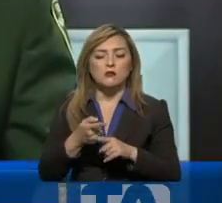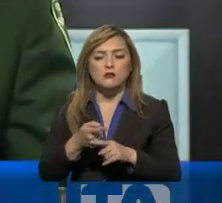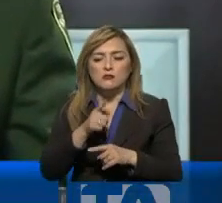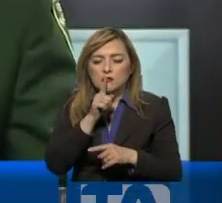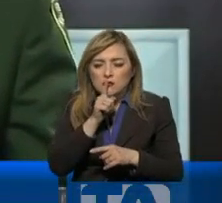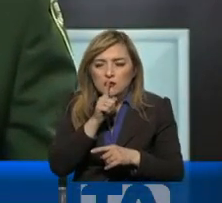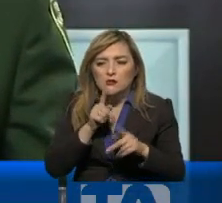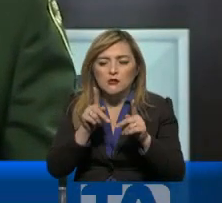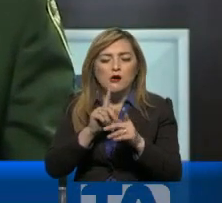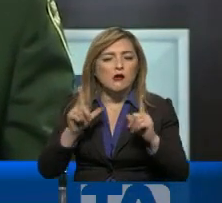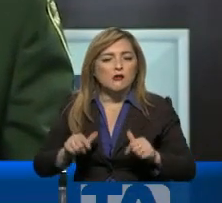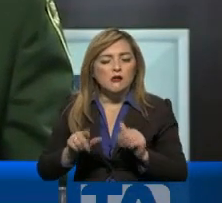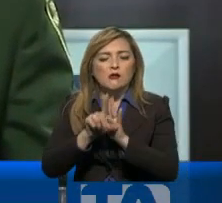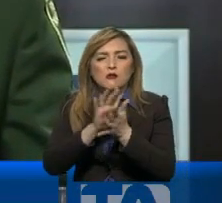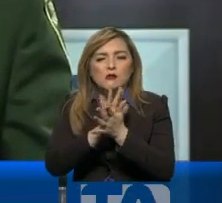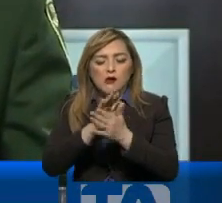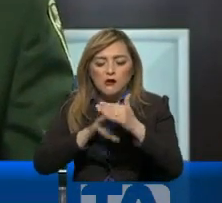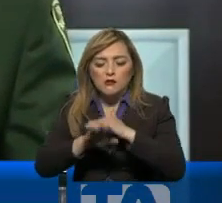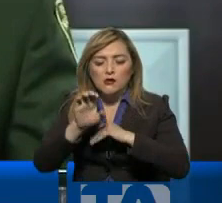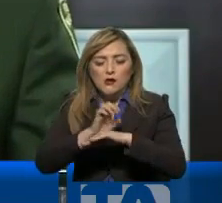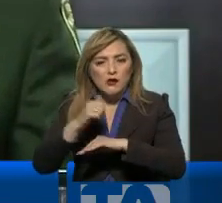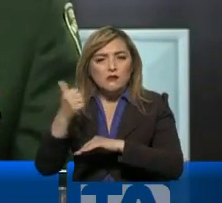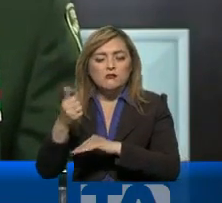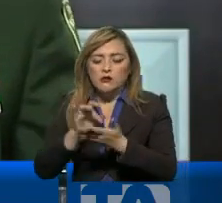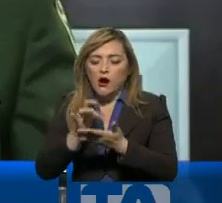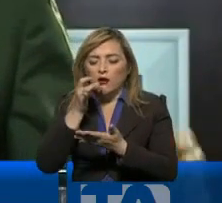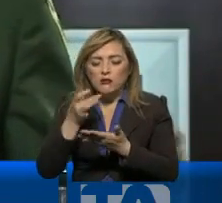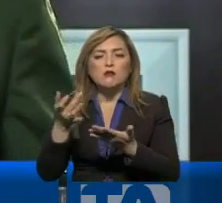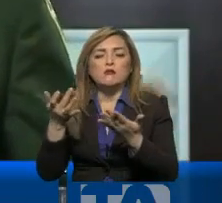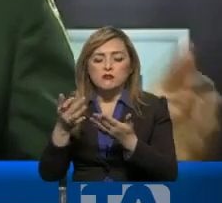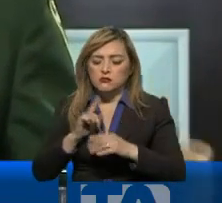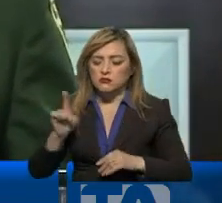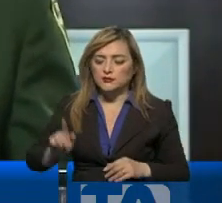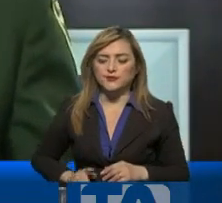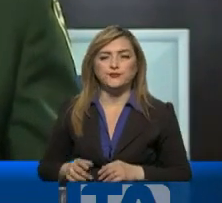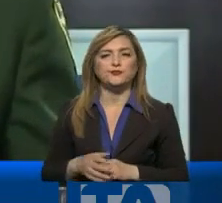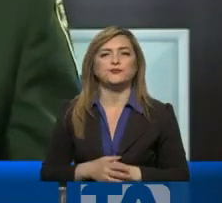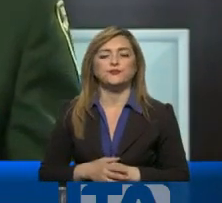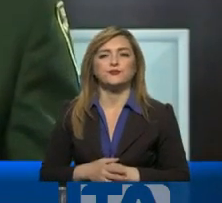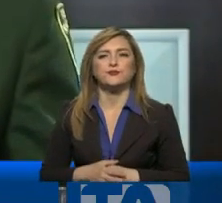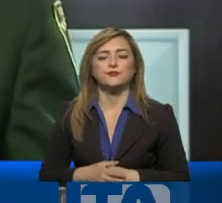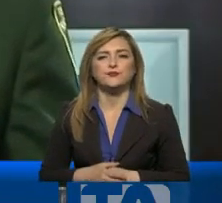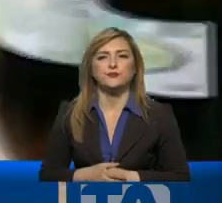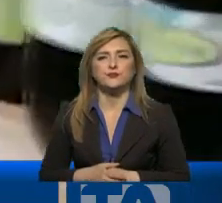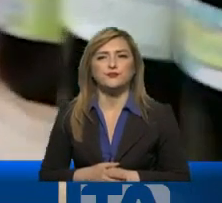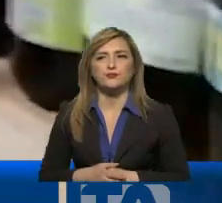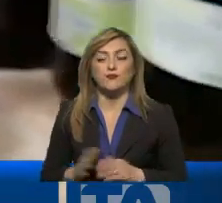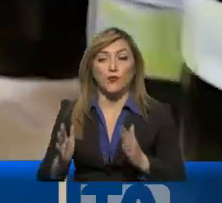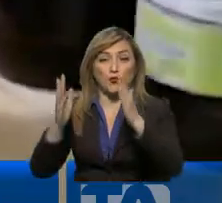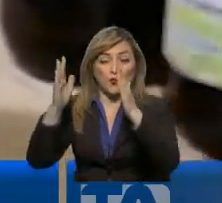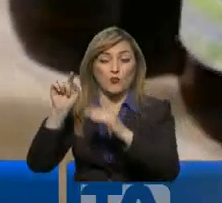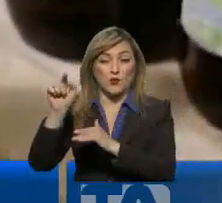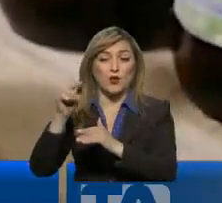Ecuador, otros medicamentos de origen chino, medicamentos que provenían de las IPS, pero medicamentos vencidos.